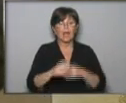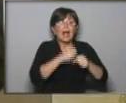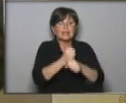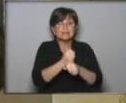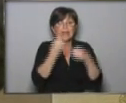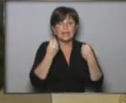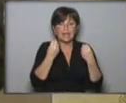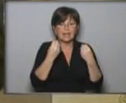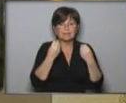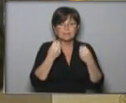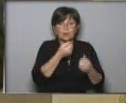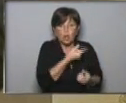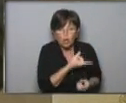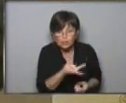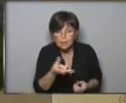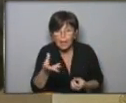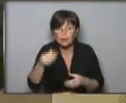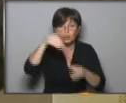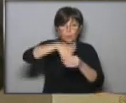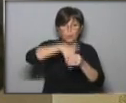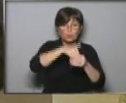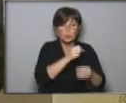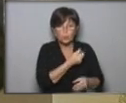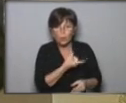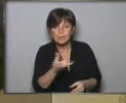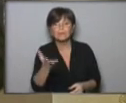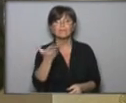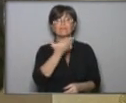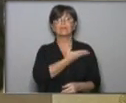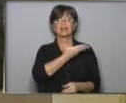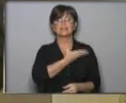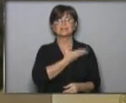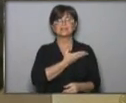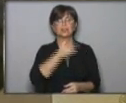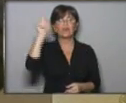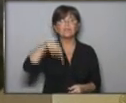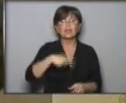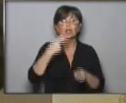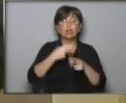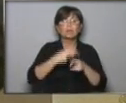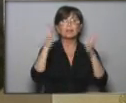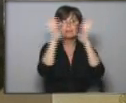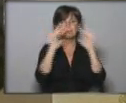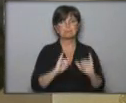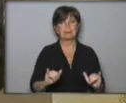hasta que se contaron todos los votos. Y Francisco es el hombre de la paz. Y